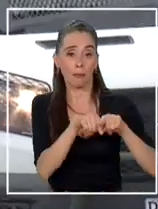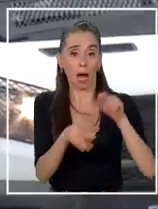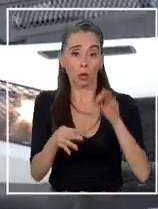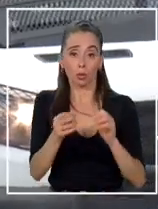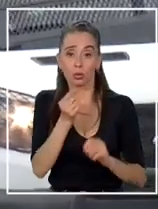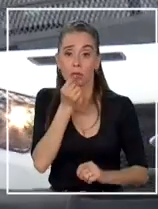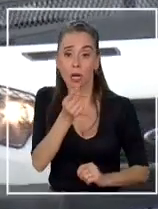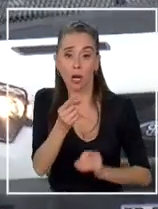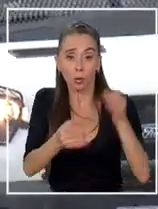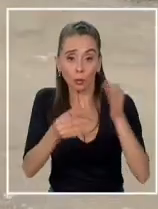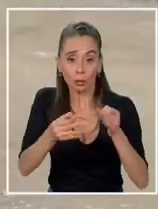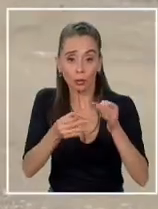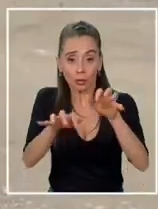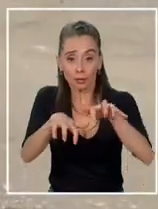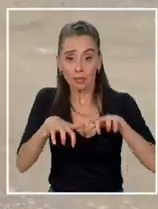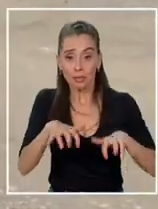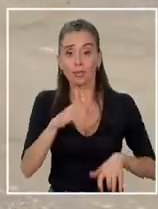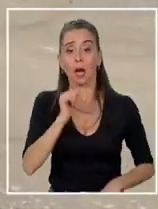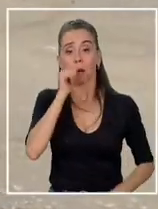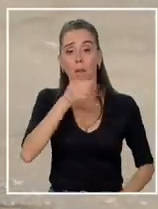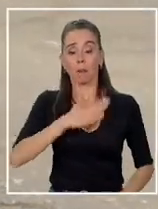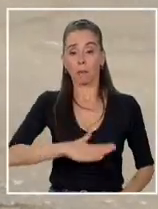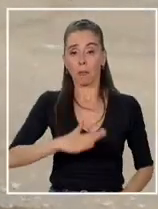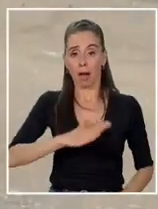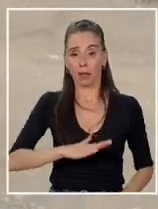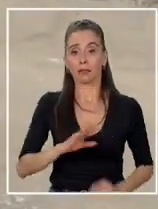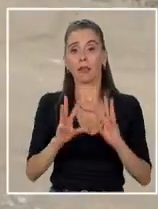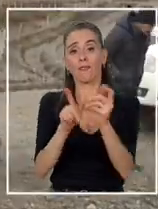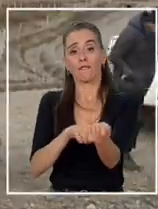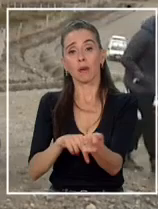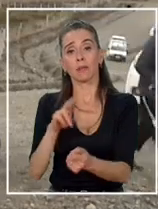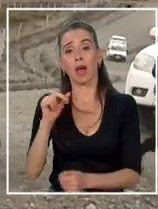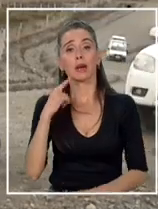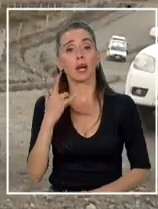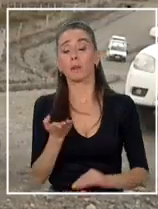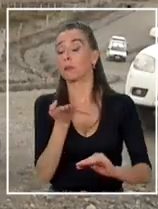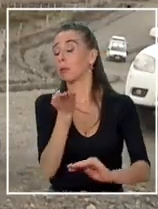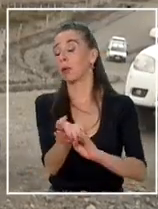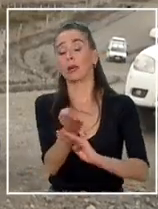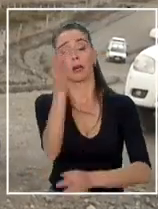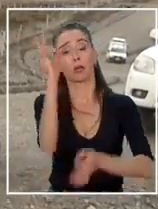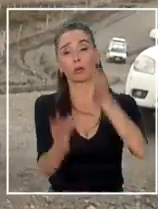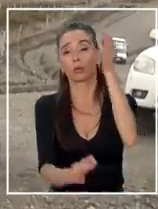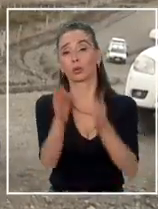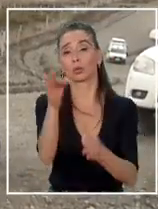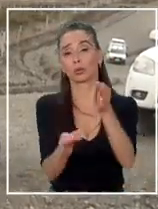formalizada este martes, mientras la familia de Raquel clama por justicia.